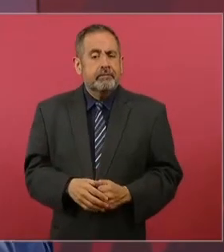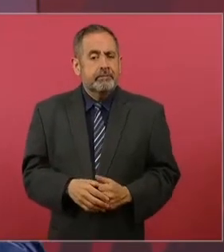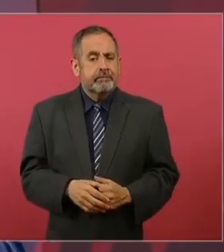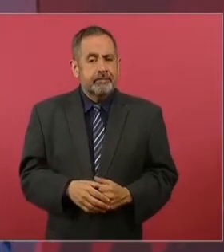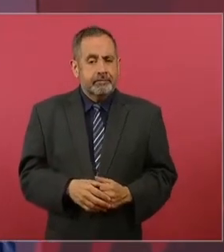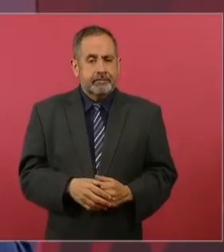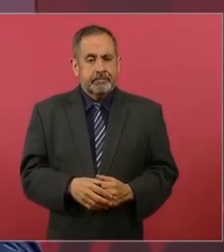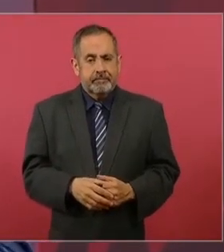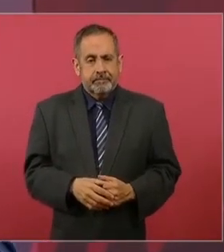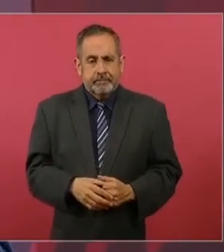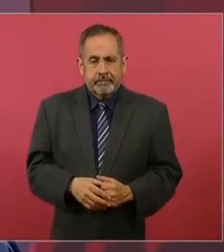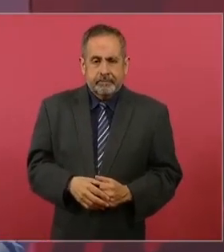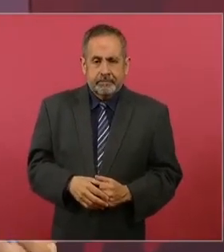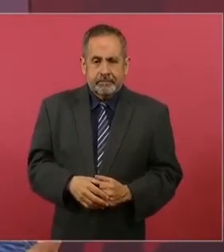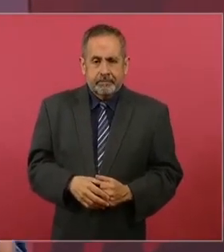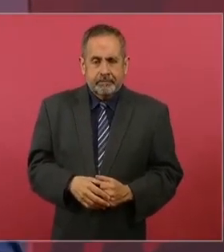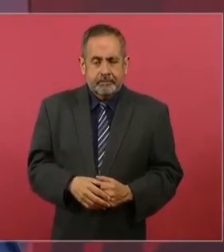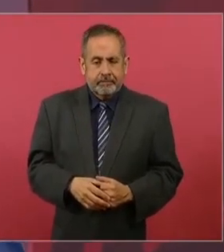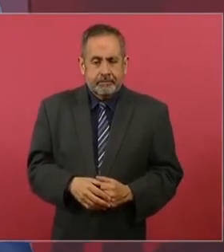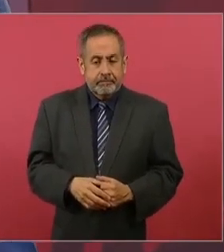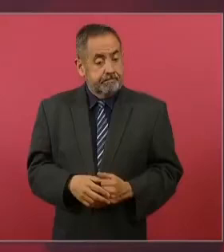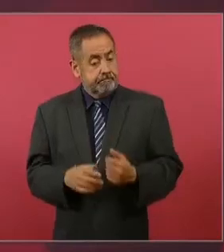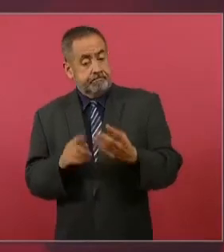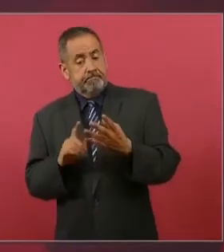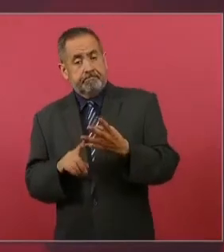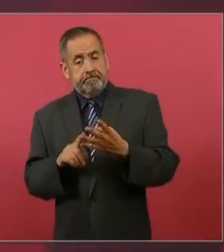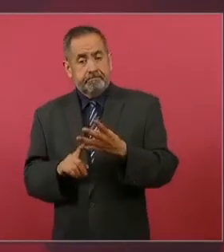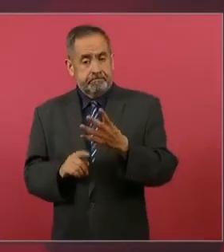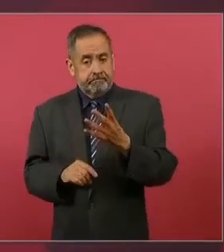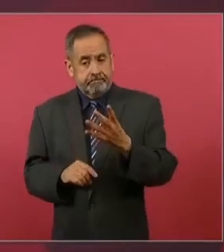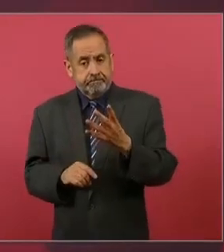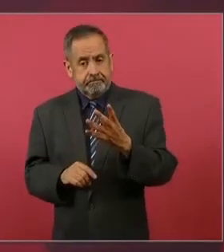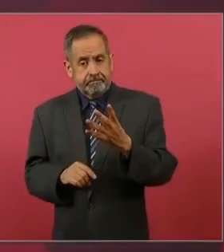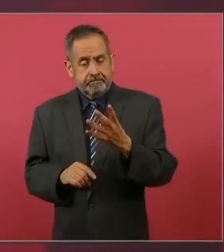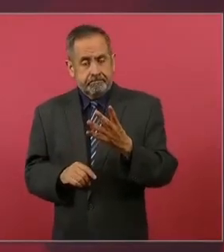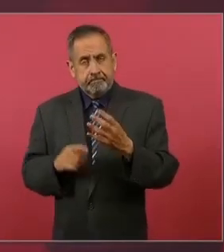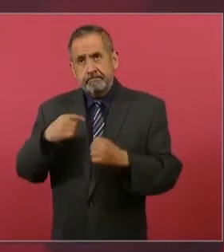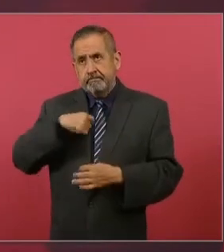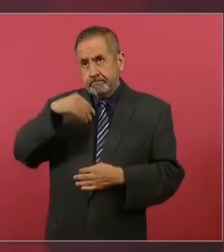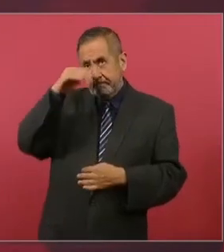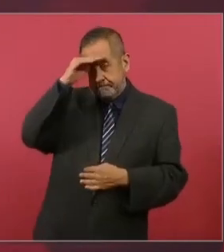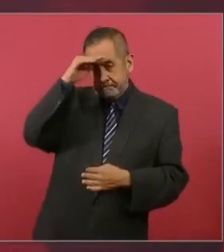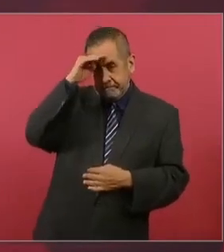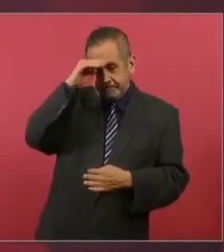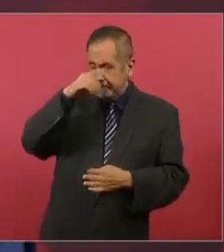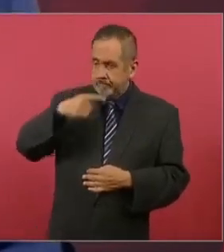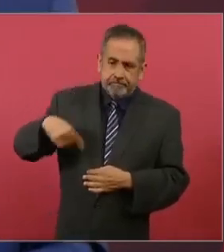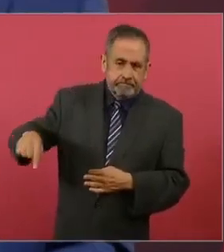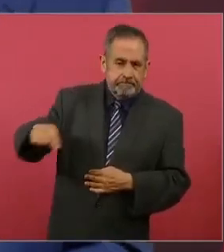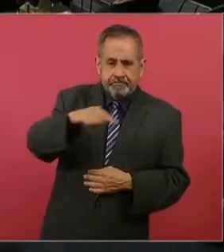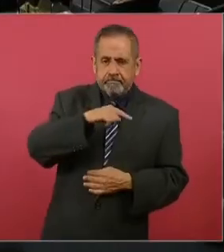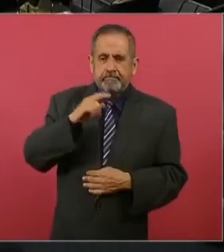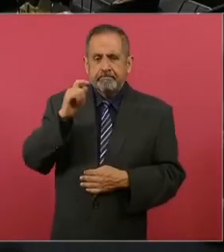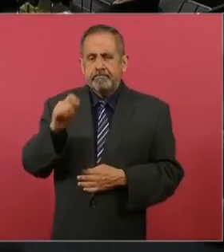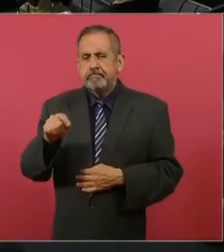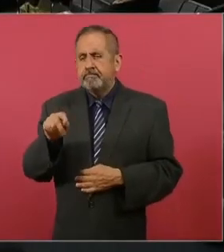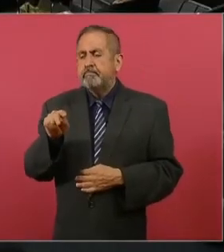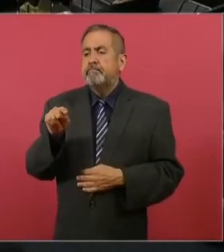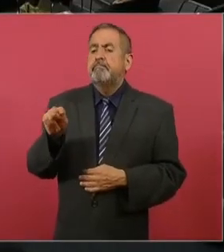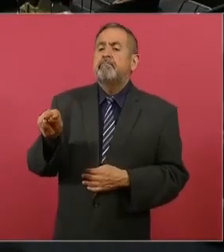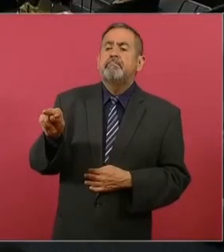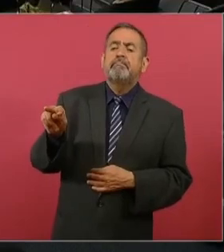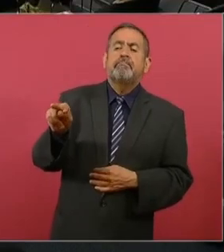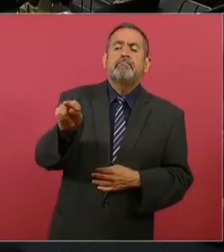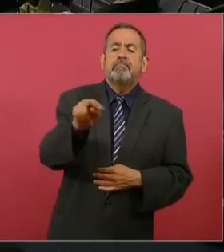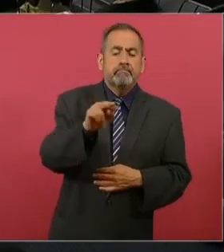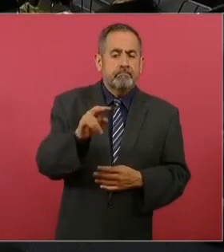y no dejar de mirar a la gente